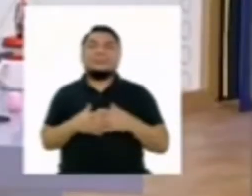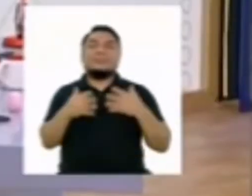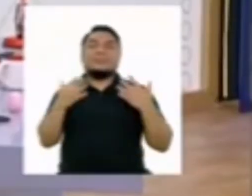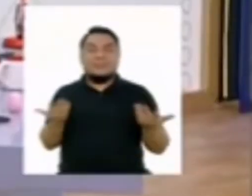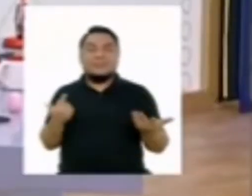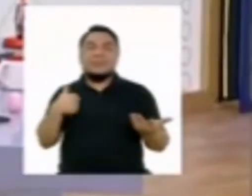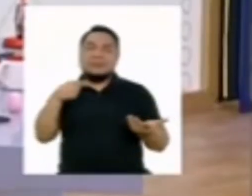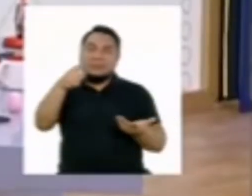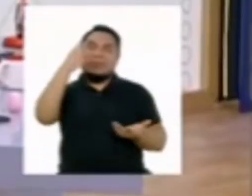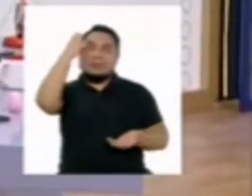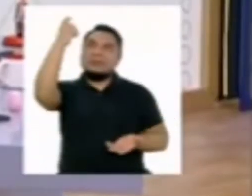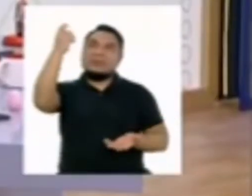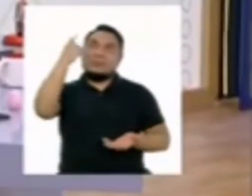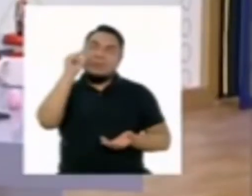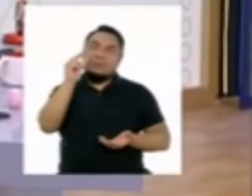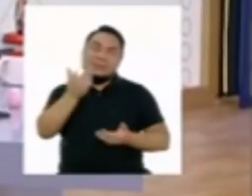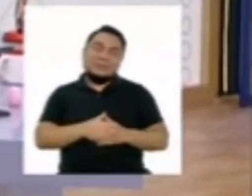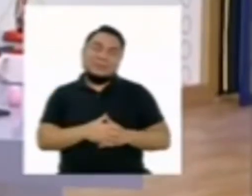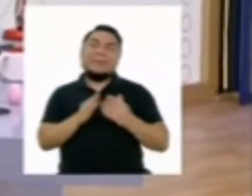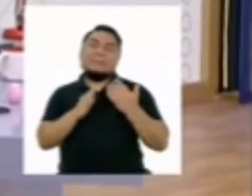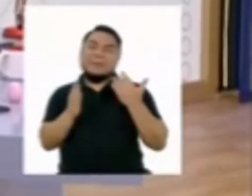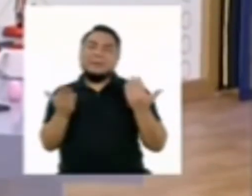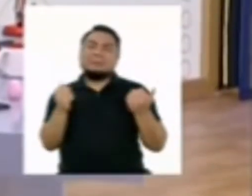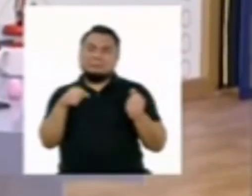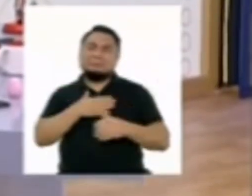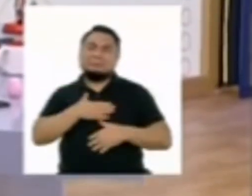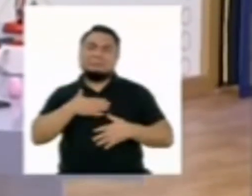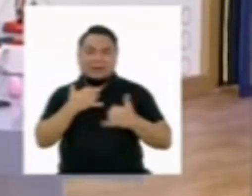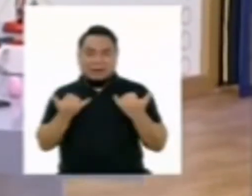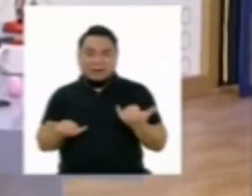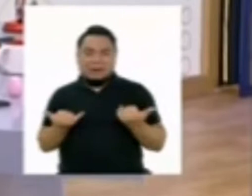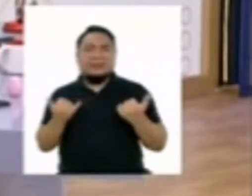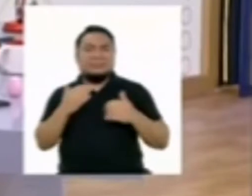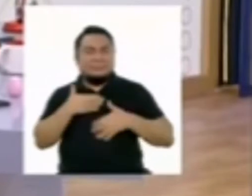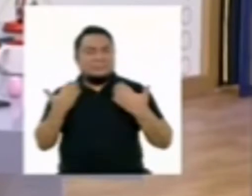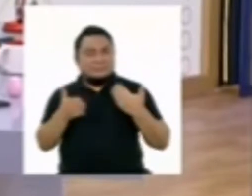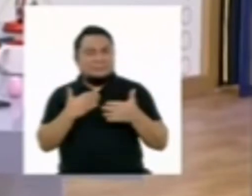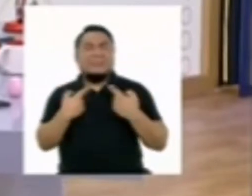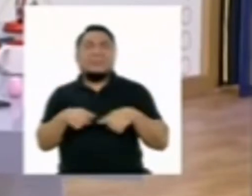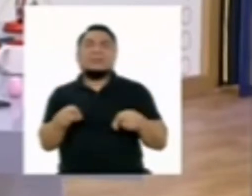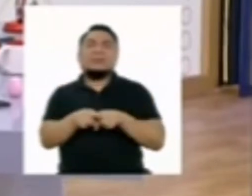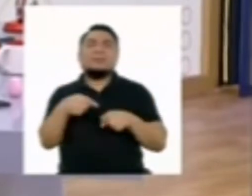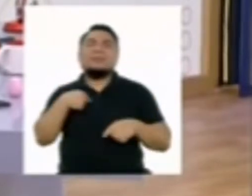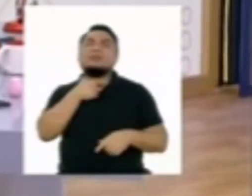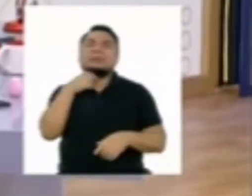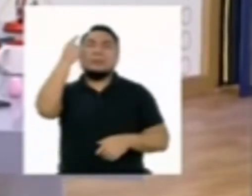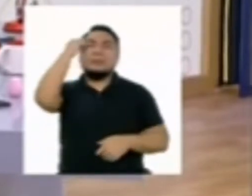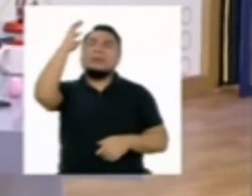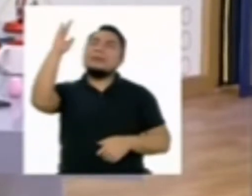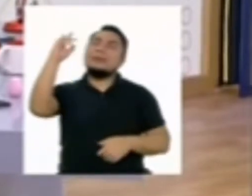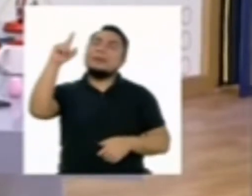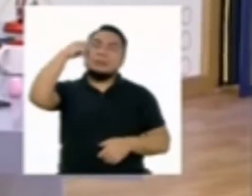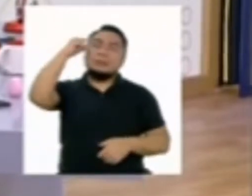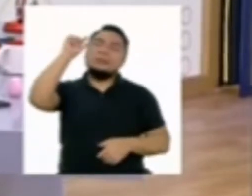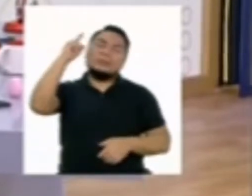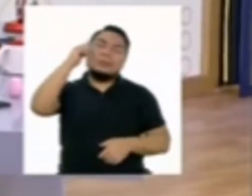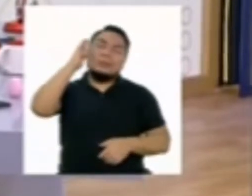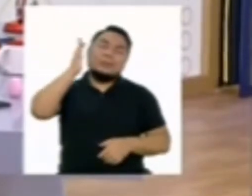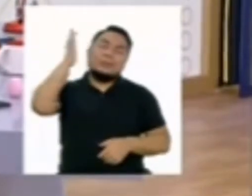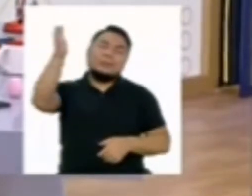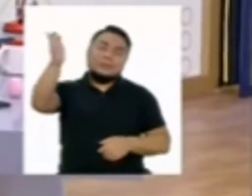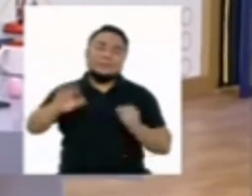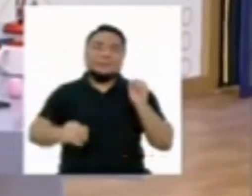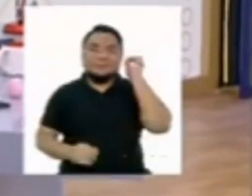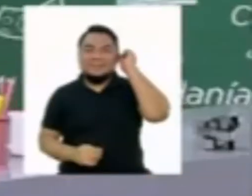¿Por qué no soñar un poco? Aunque es bueno disfrutar el presente, a veces me gusta usar la imaginación e irme un rato al